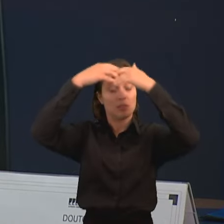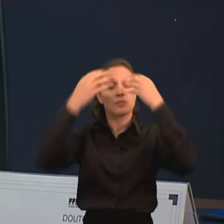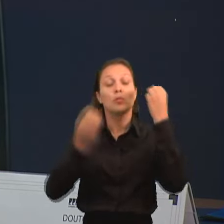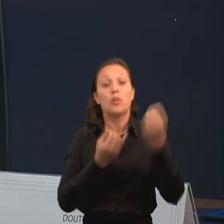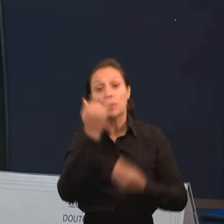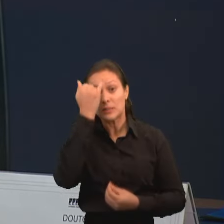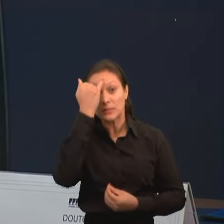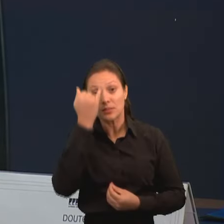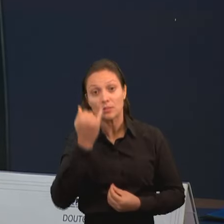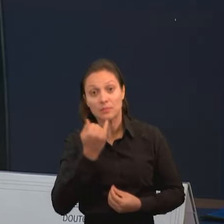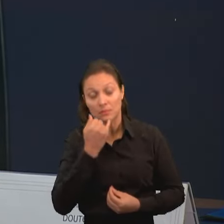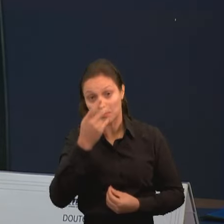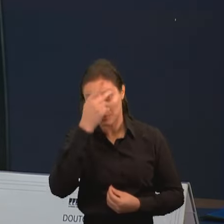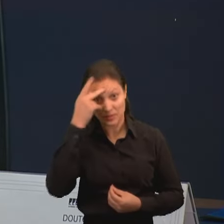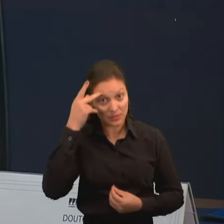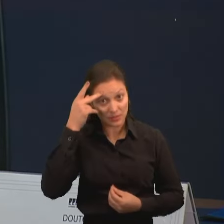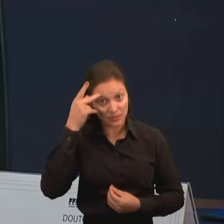estructuras